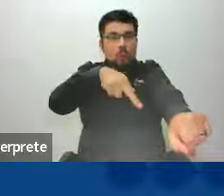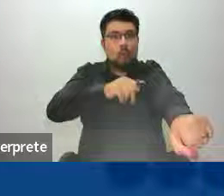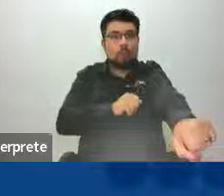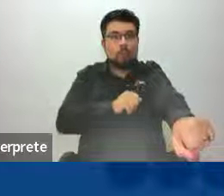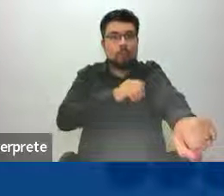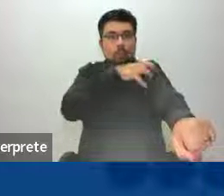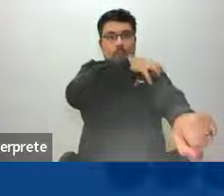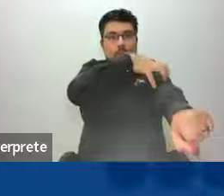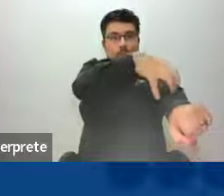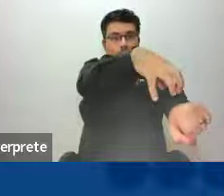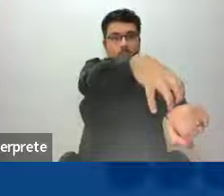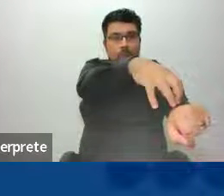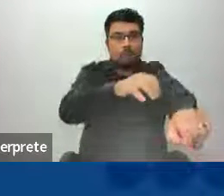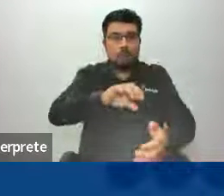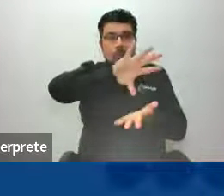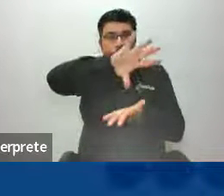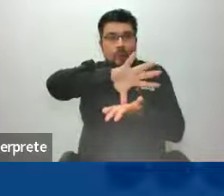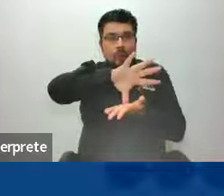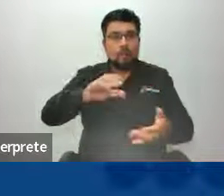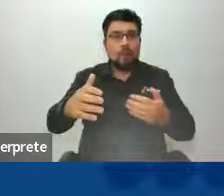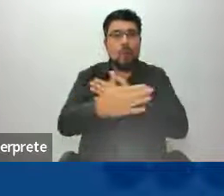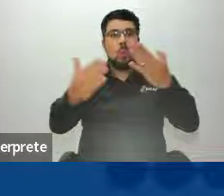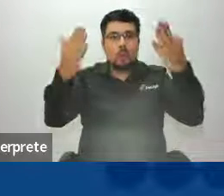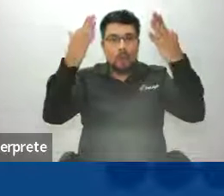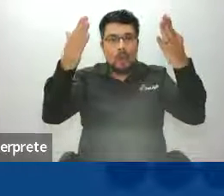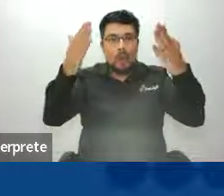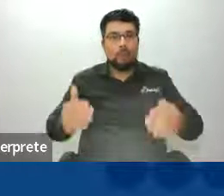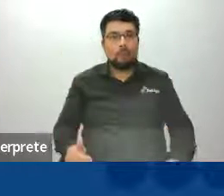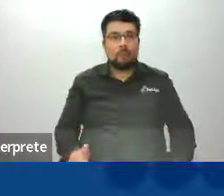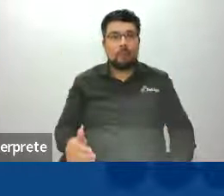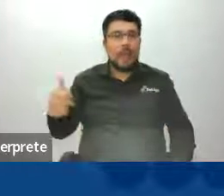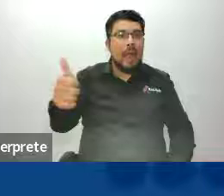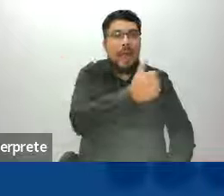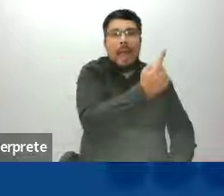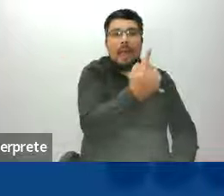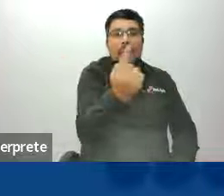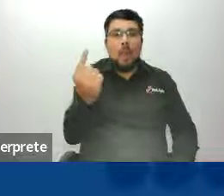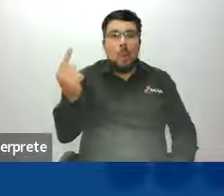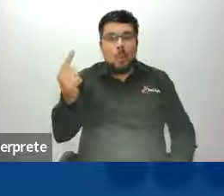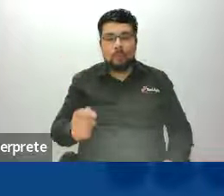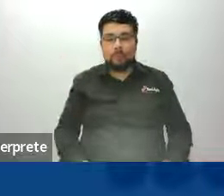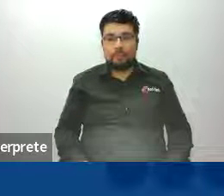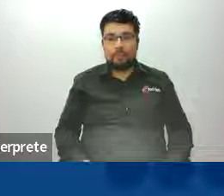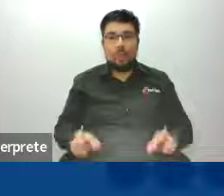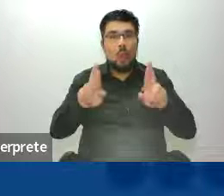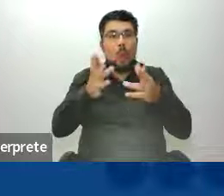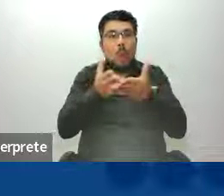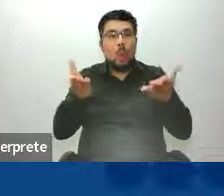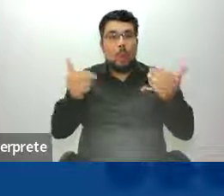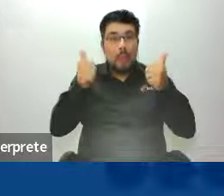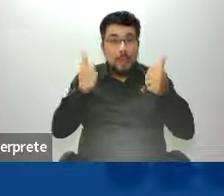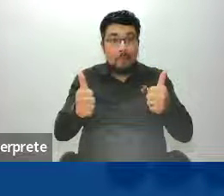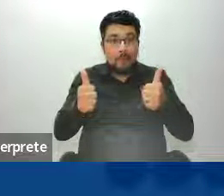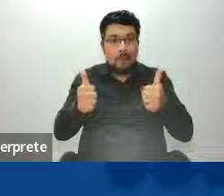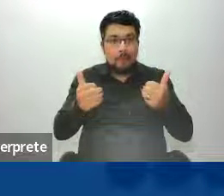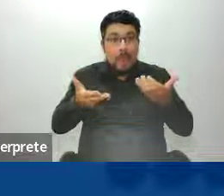Un saludo y un abrazo a cada uno, a cada una. Espero que estén bien en este, al menos aquí en